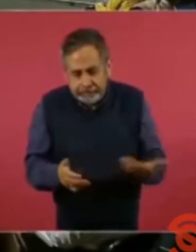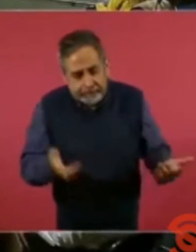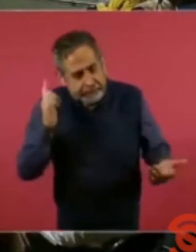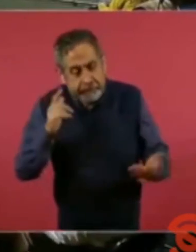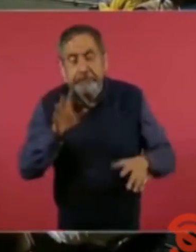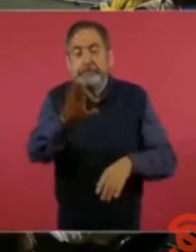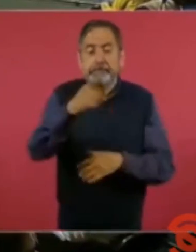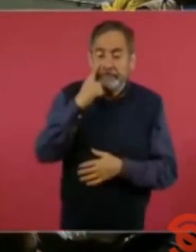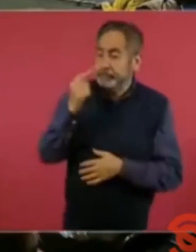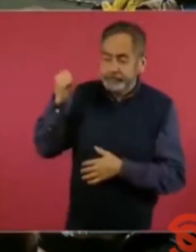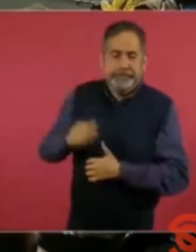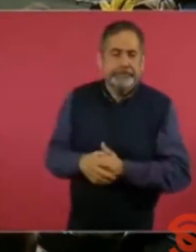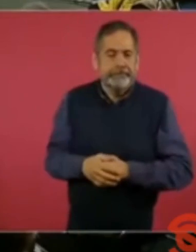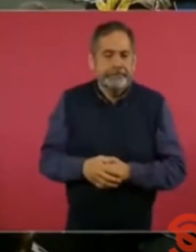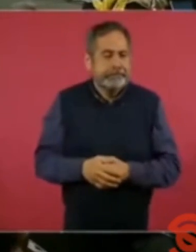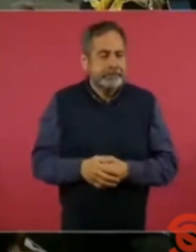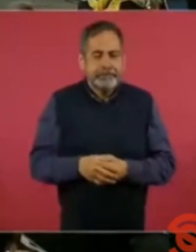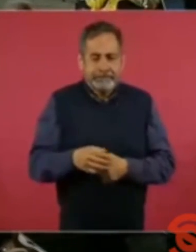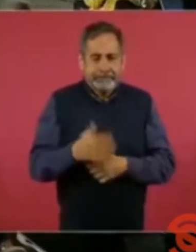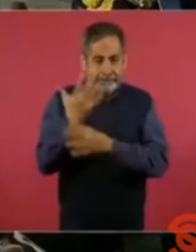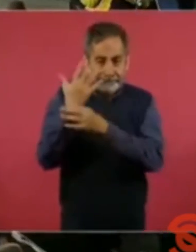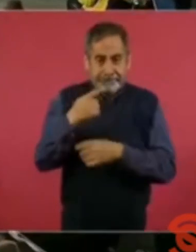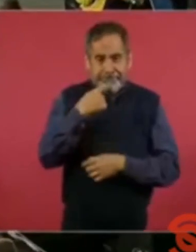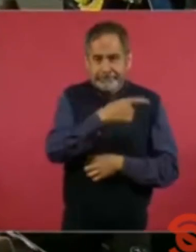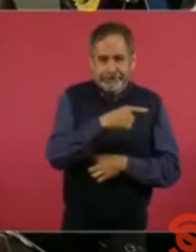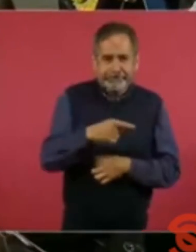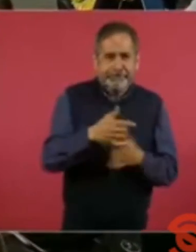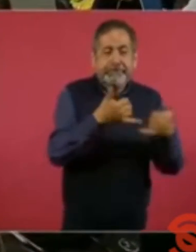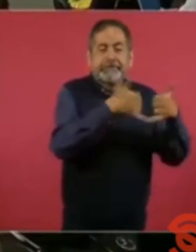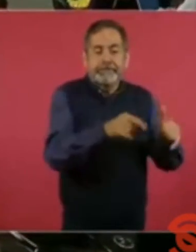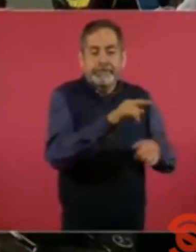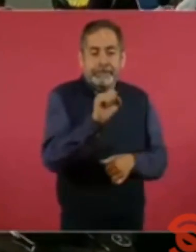información, pues ojalá informara, ¿no?